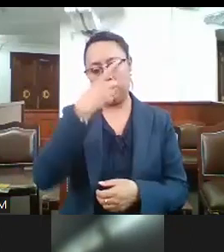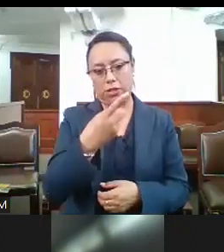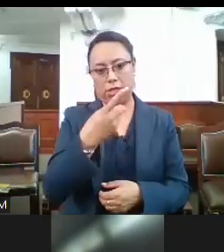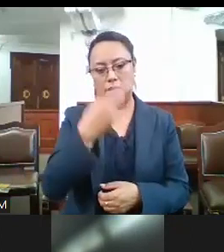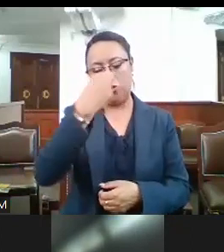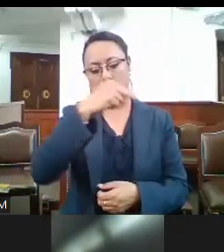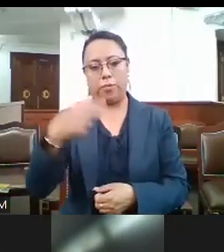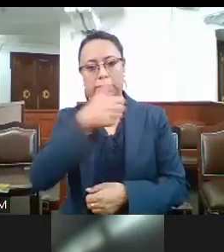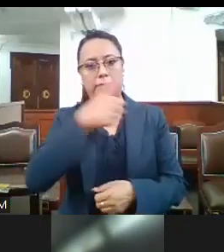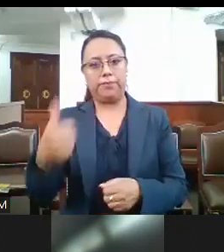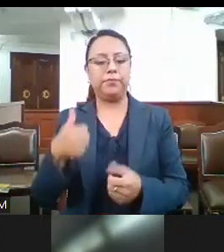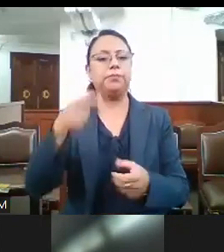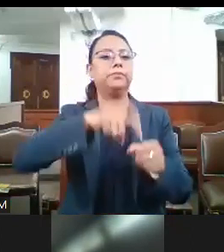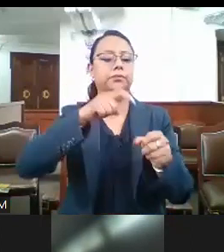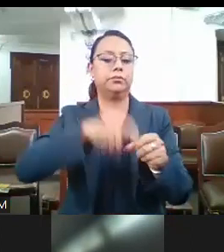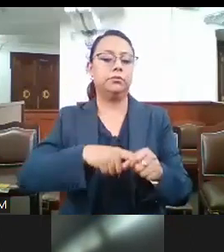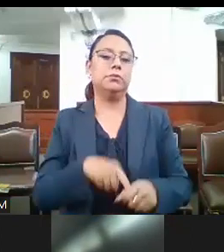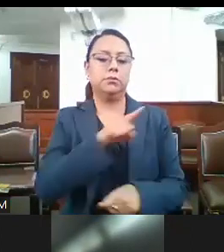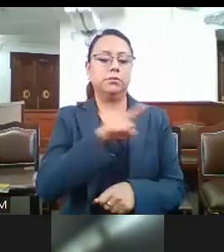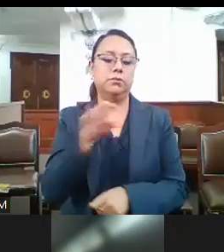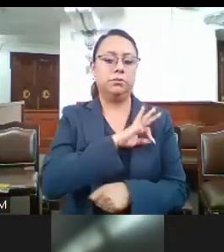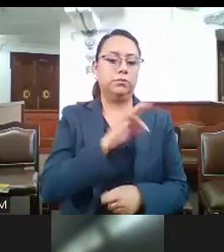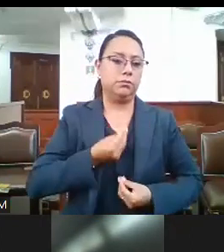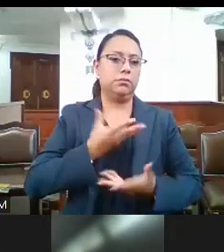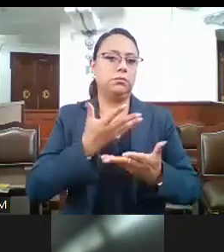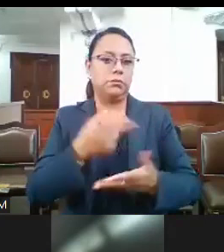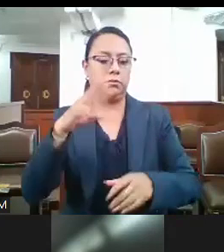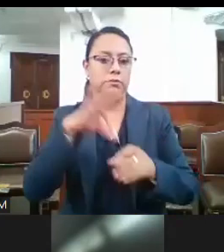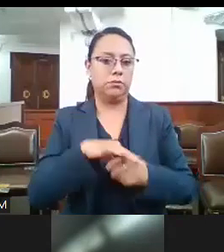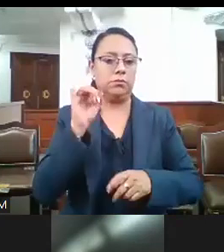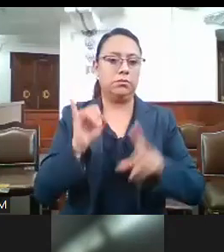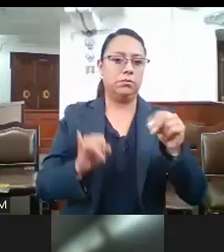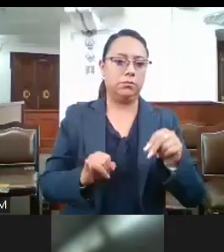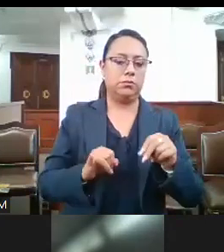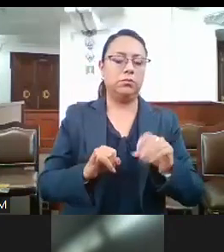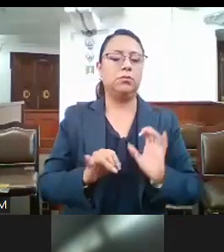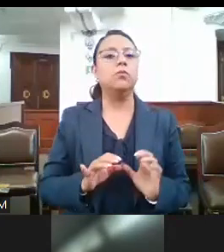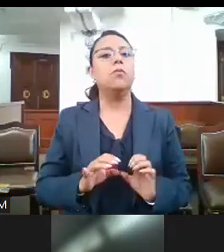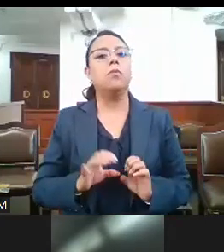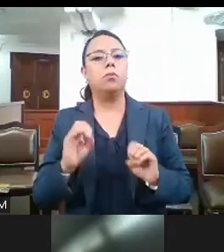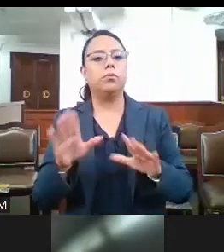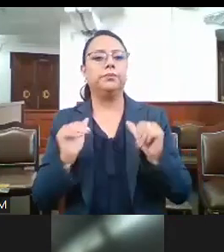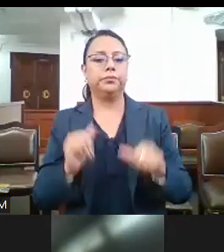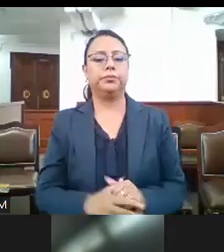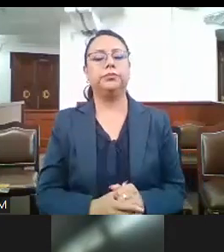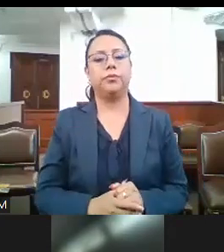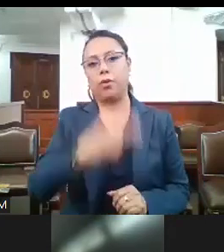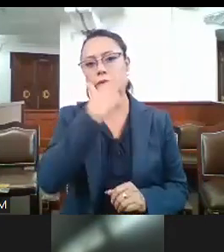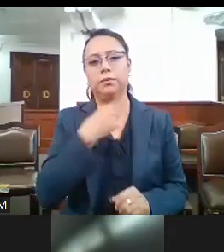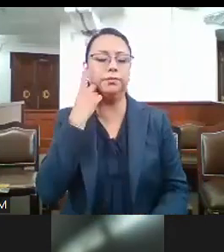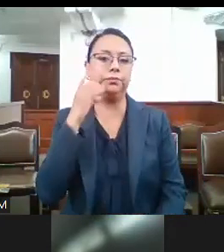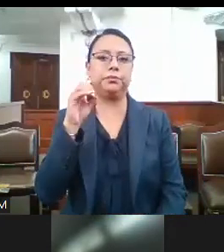comisión, quienes deberán expresar el sentido de su voto a favor, en contra o en abstención. Diputado José Octavio